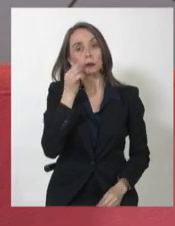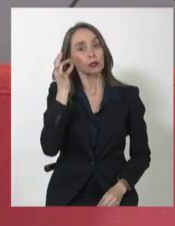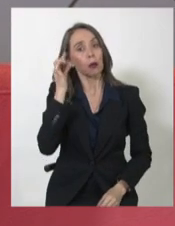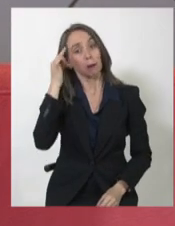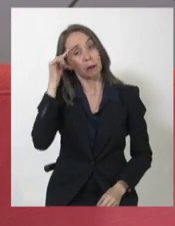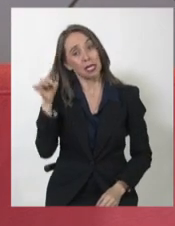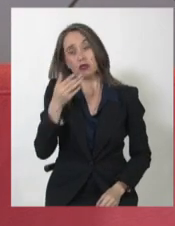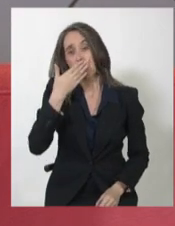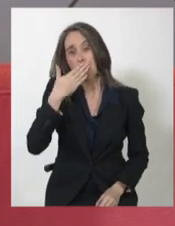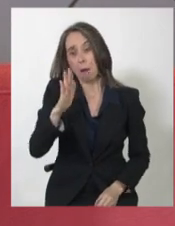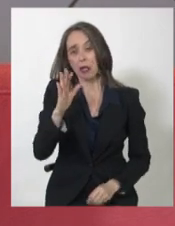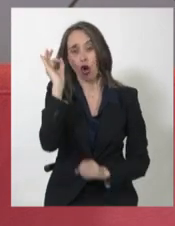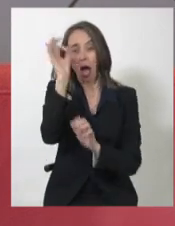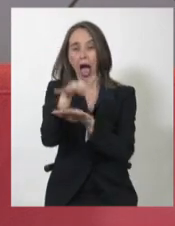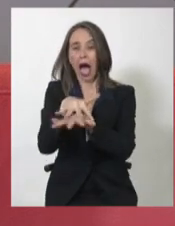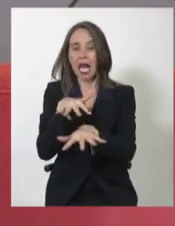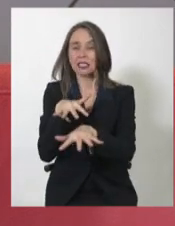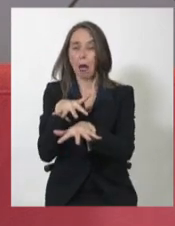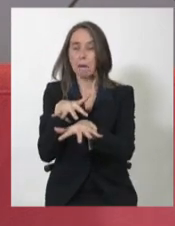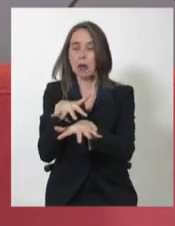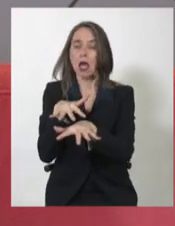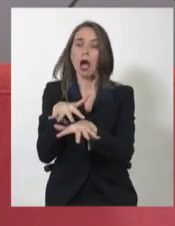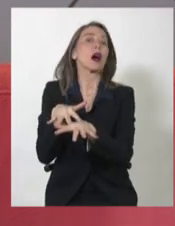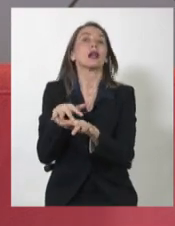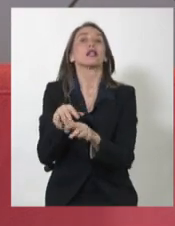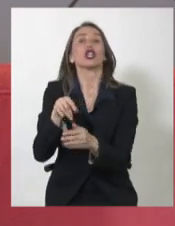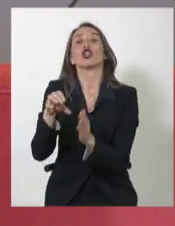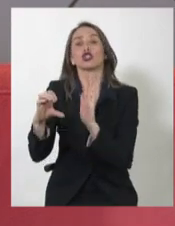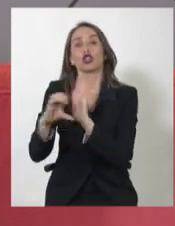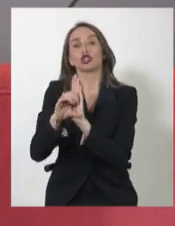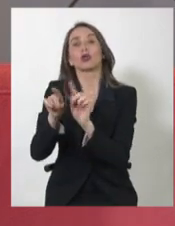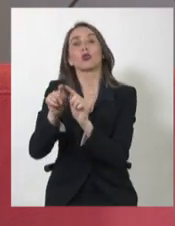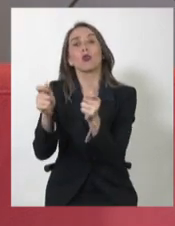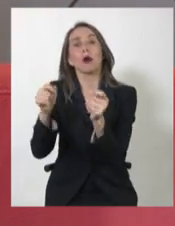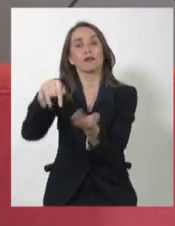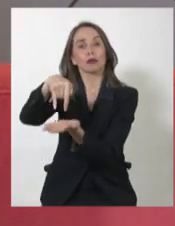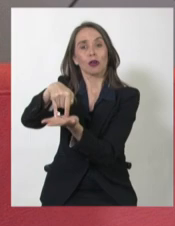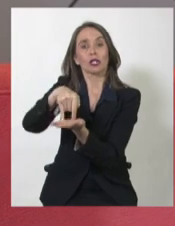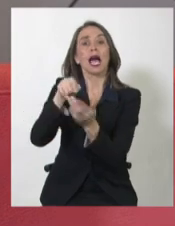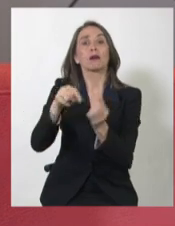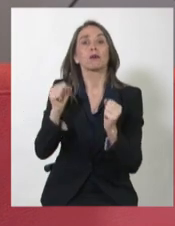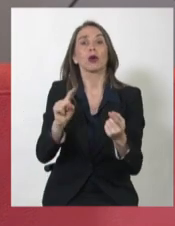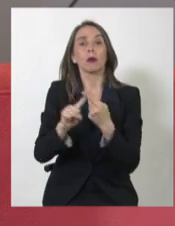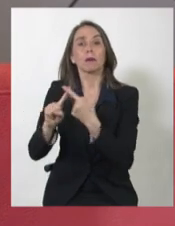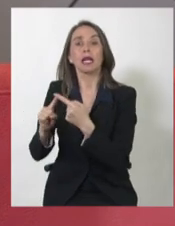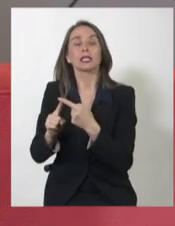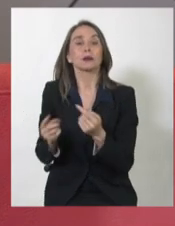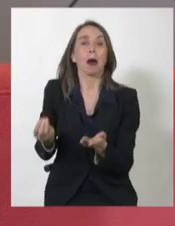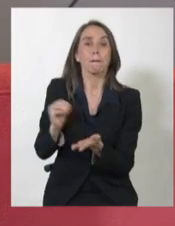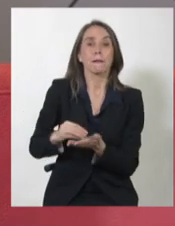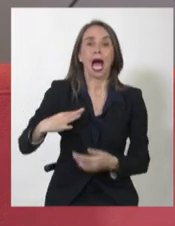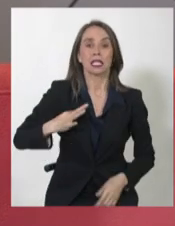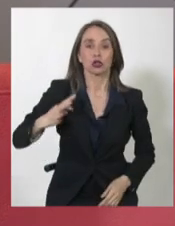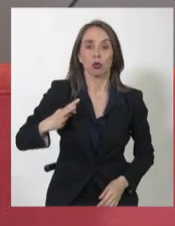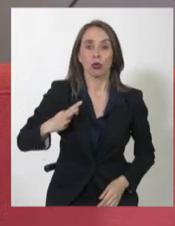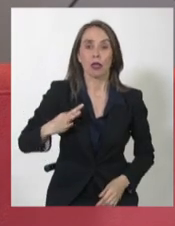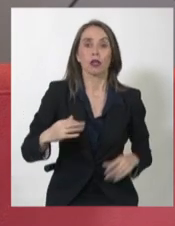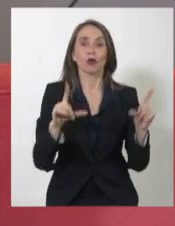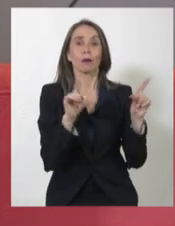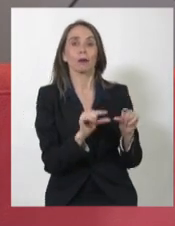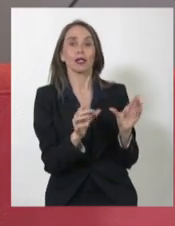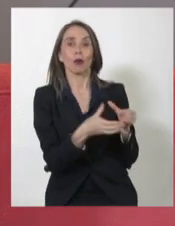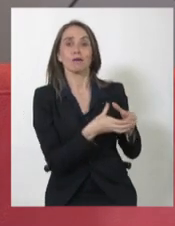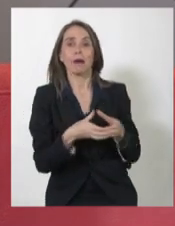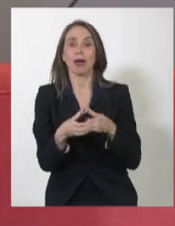porque es un mecanismo que permite la participación de más ciudadanos que de partidos